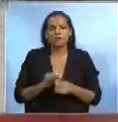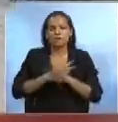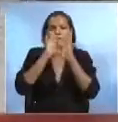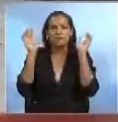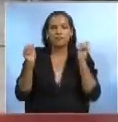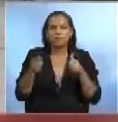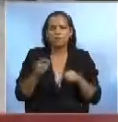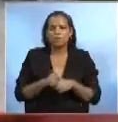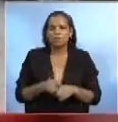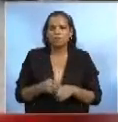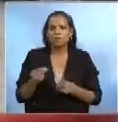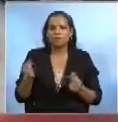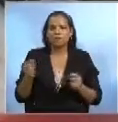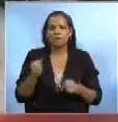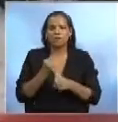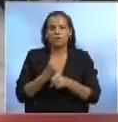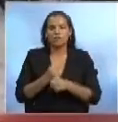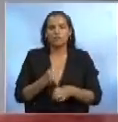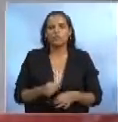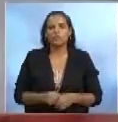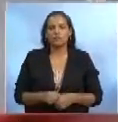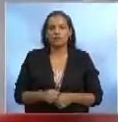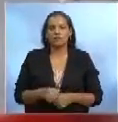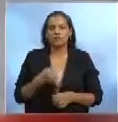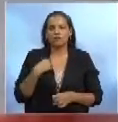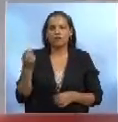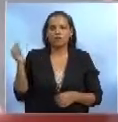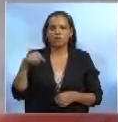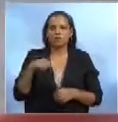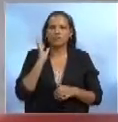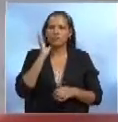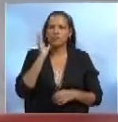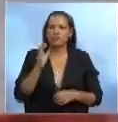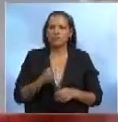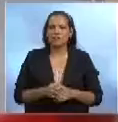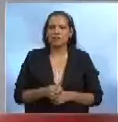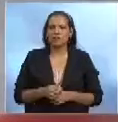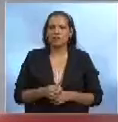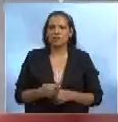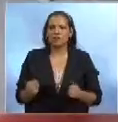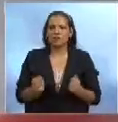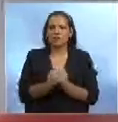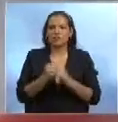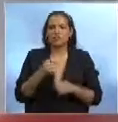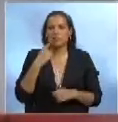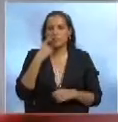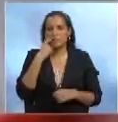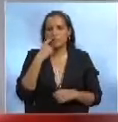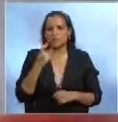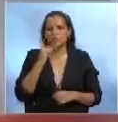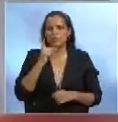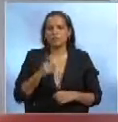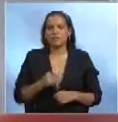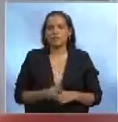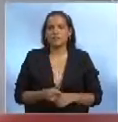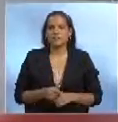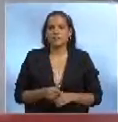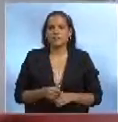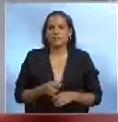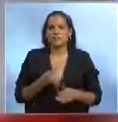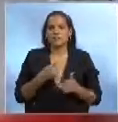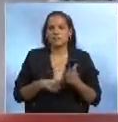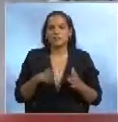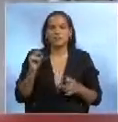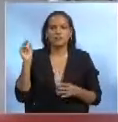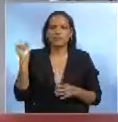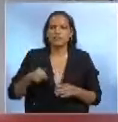de anticipación a sus lugares de destino. Yo vengo acá hablando con los señores de acá y les pongo eso, me dicen